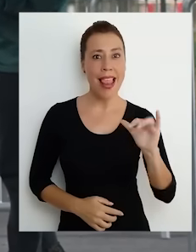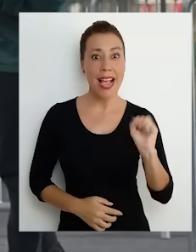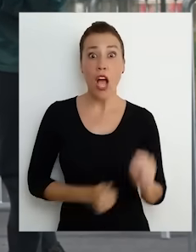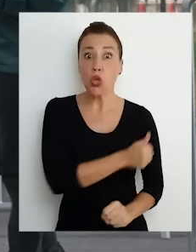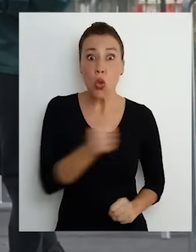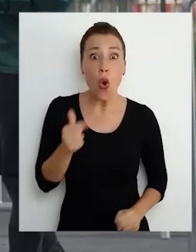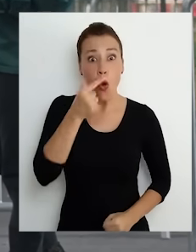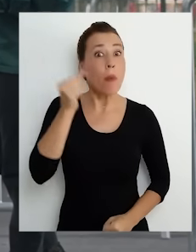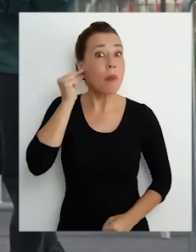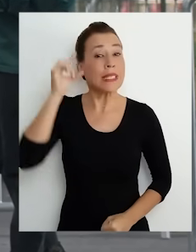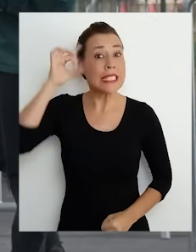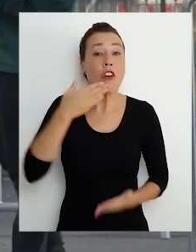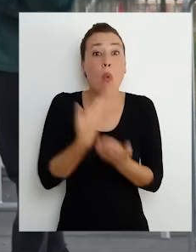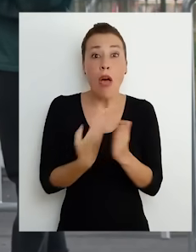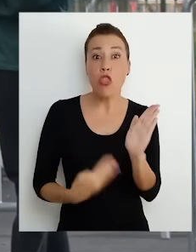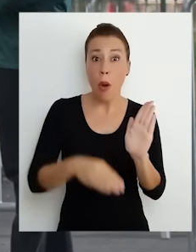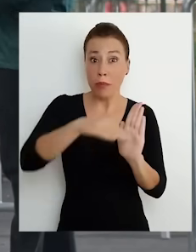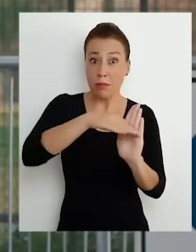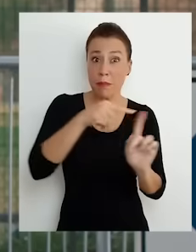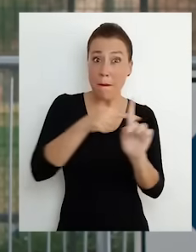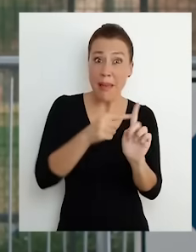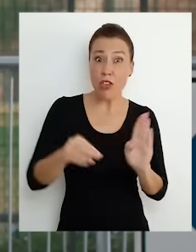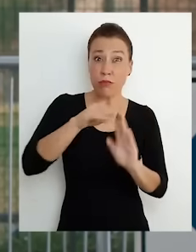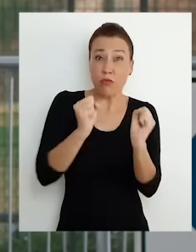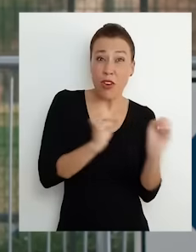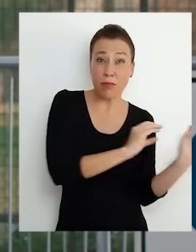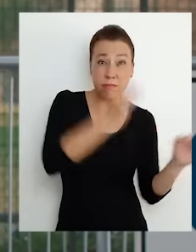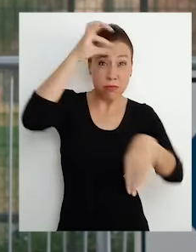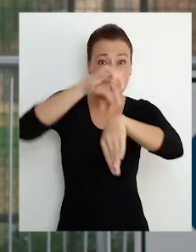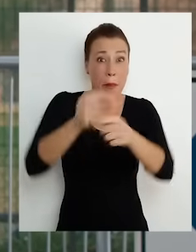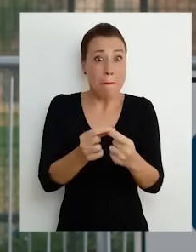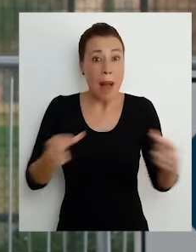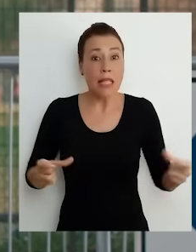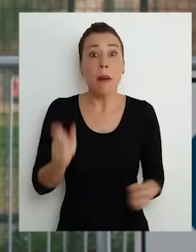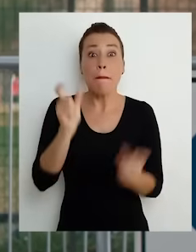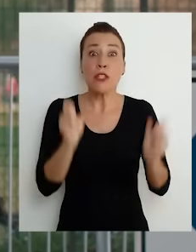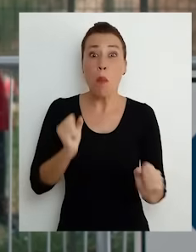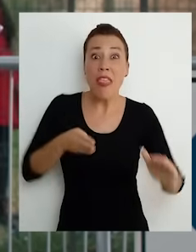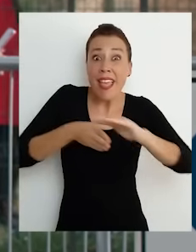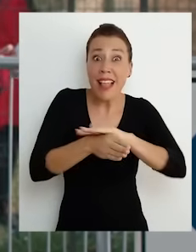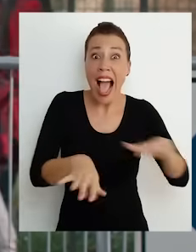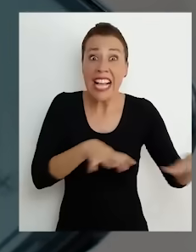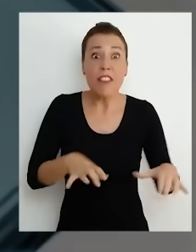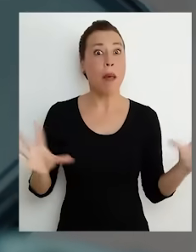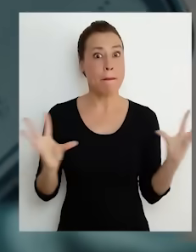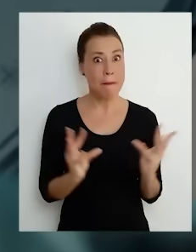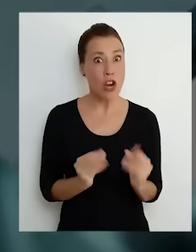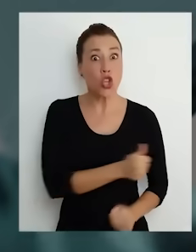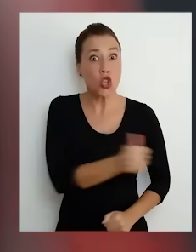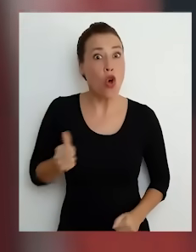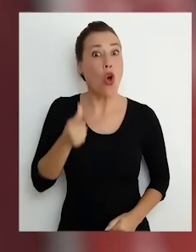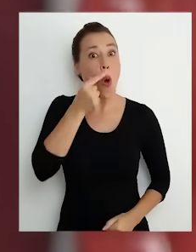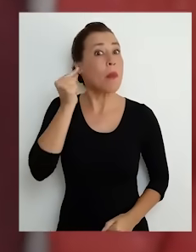Para que todas y todos sepan que en fases de medio y alto impacto, los aforos serán reducidos en eventos masivos. Porque cuando todas